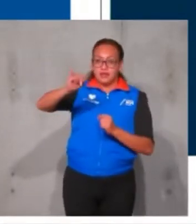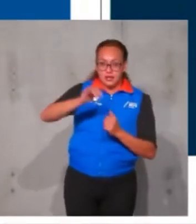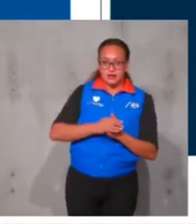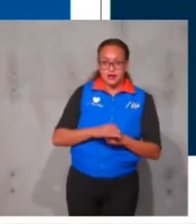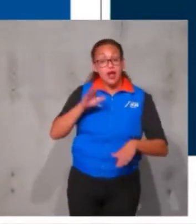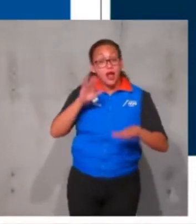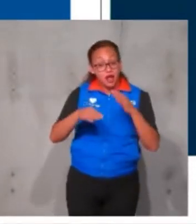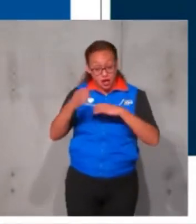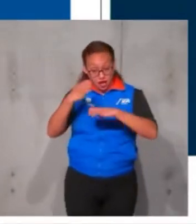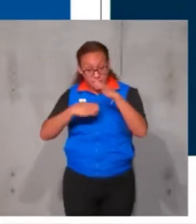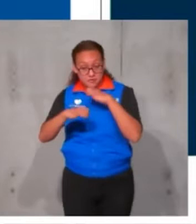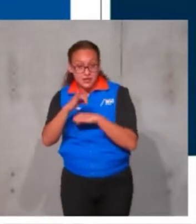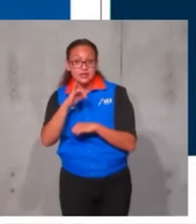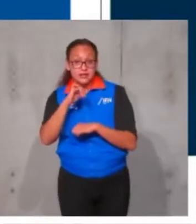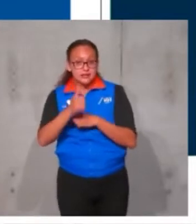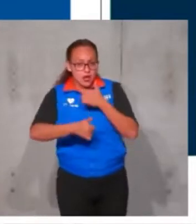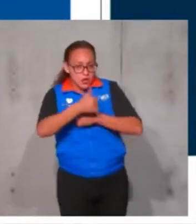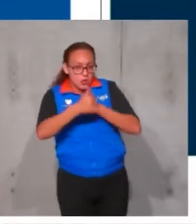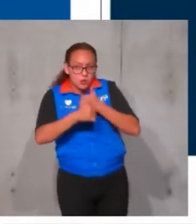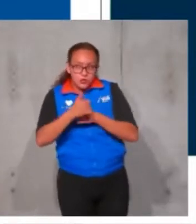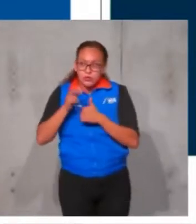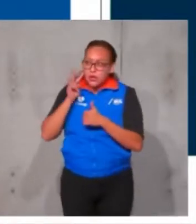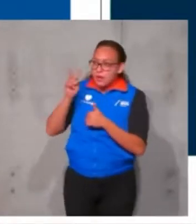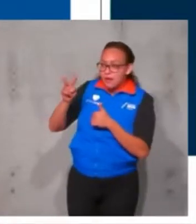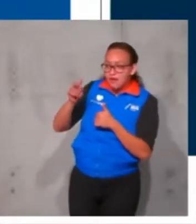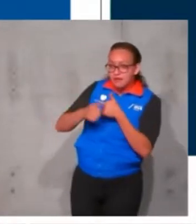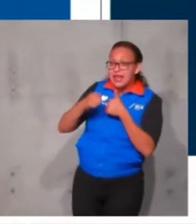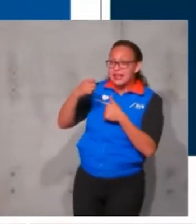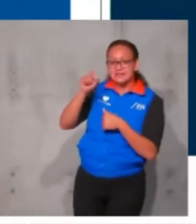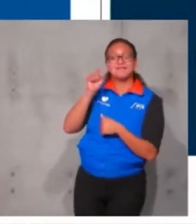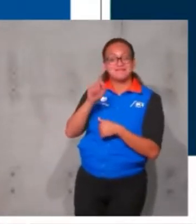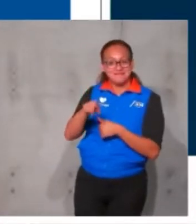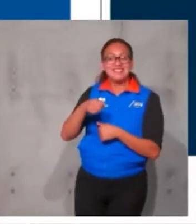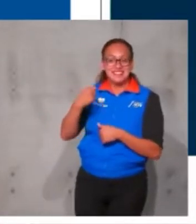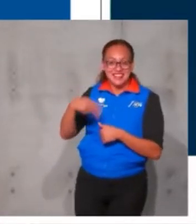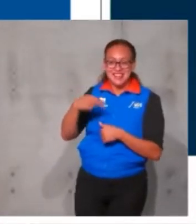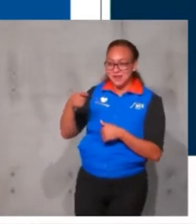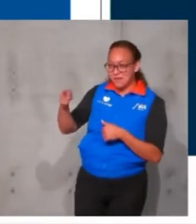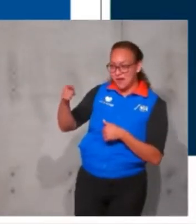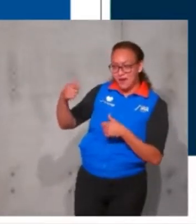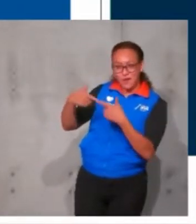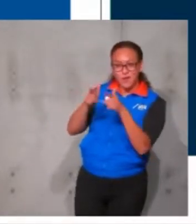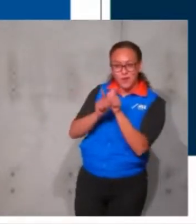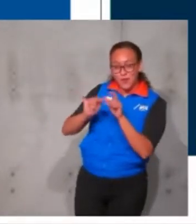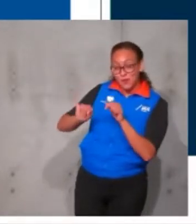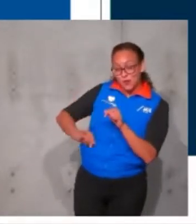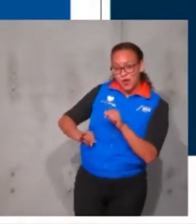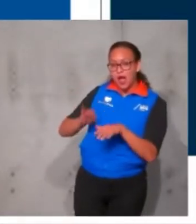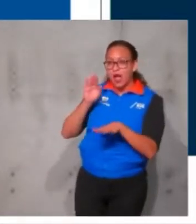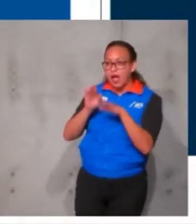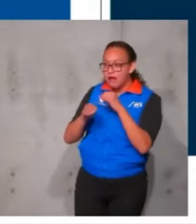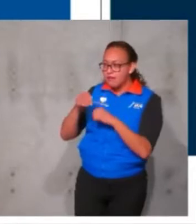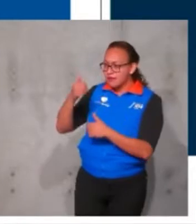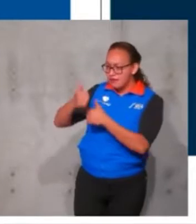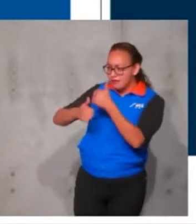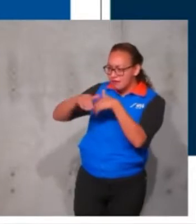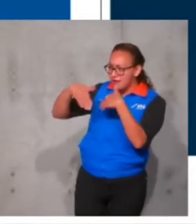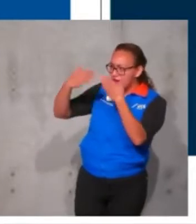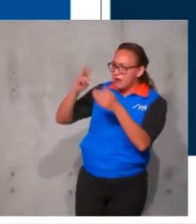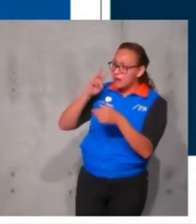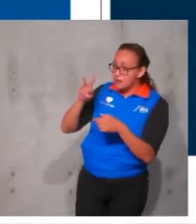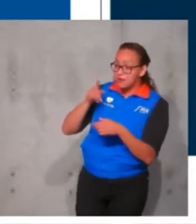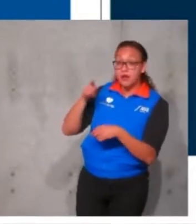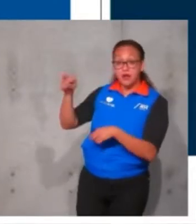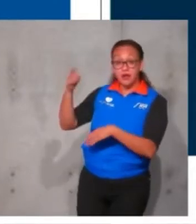Hay algunas empresas para las cuales la competencia es un grupo de interés importante. Hay algunos que tienen